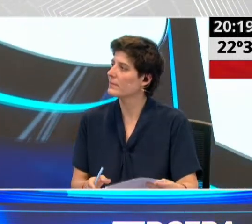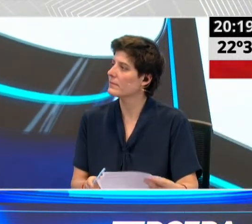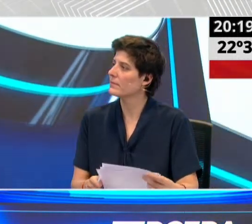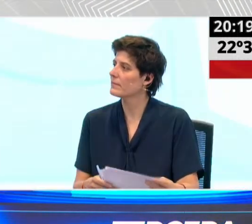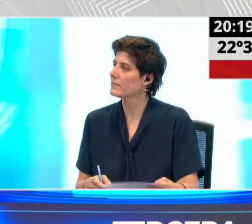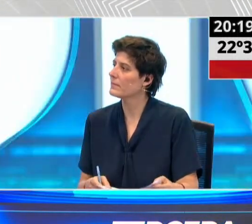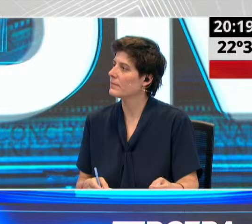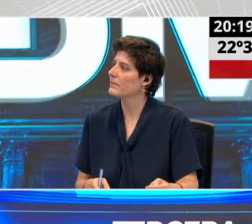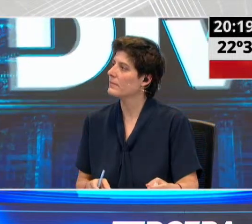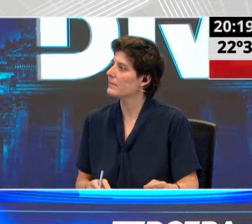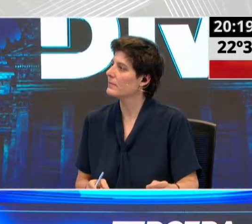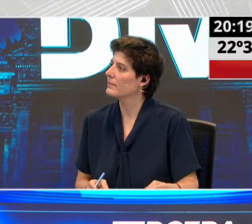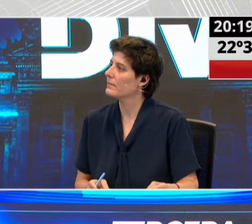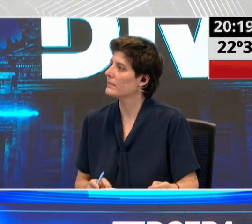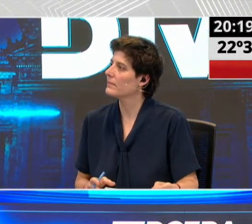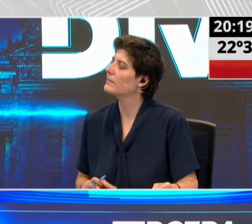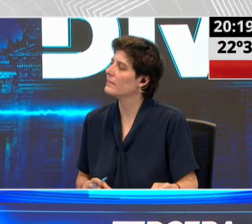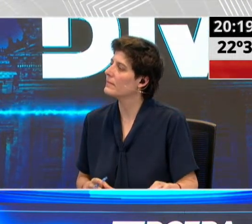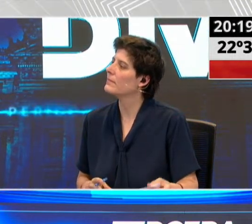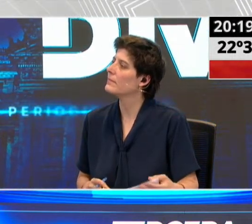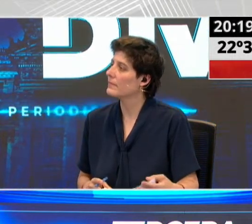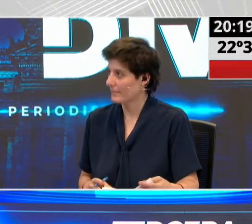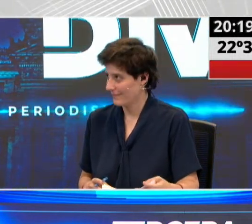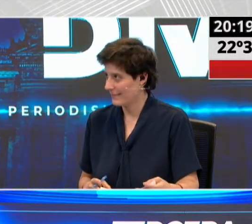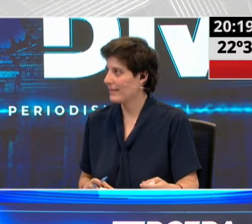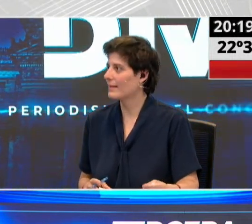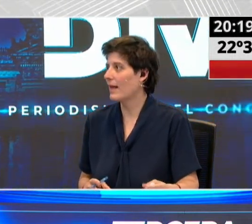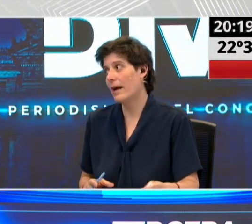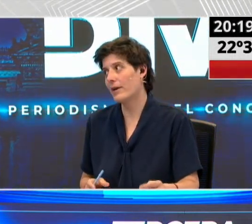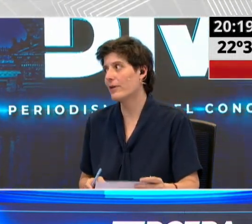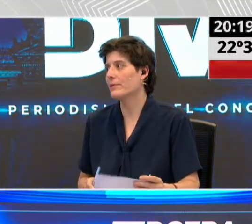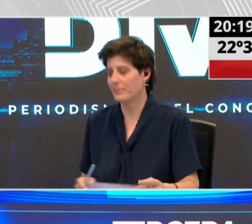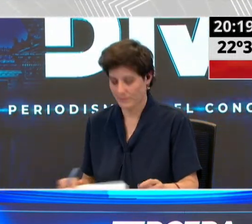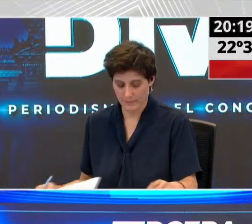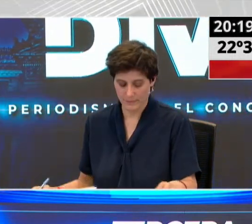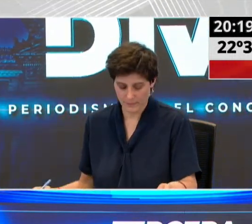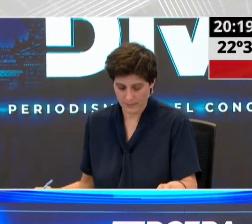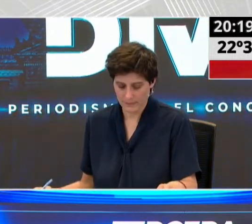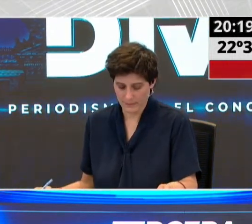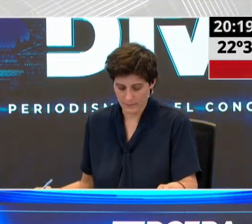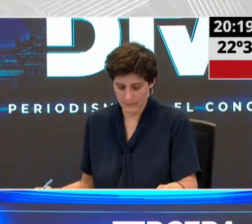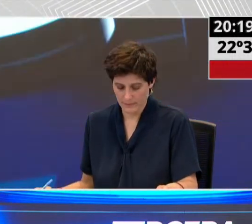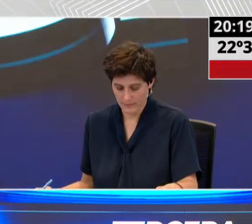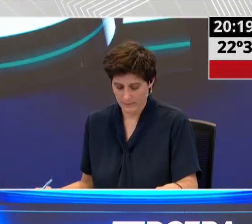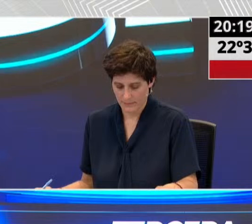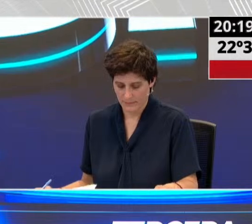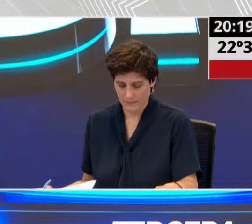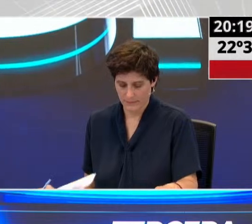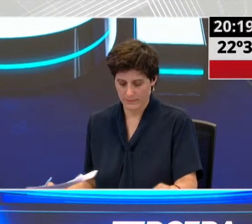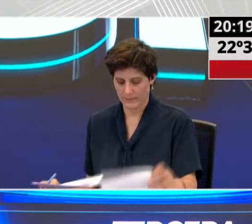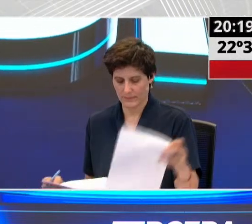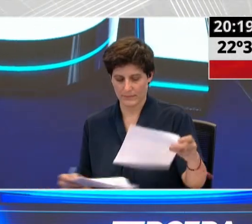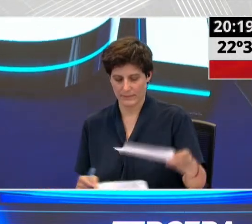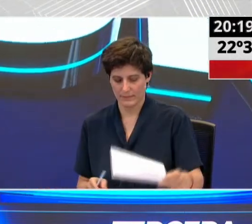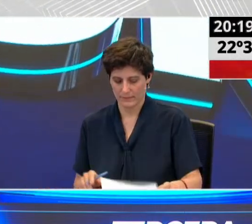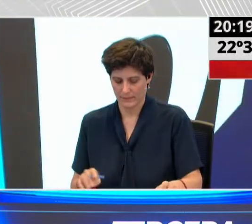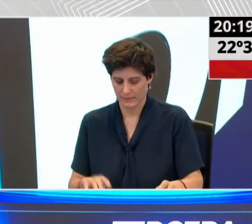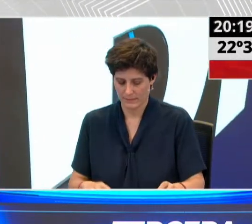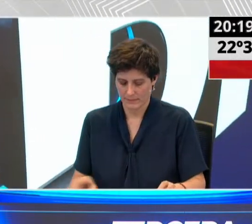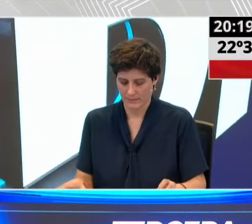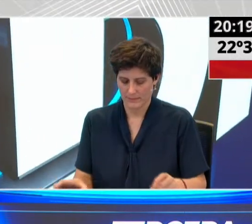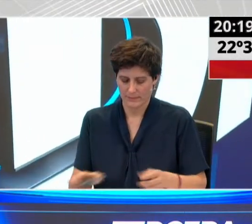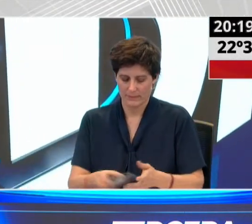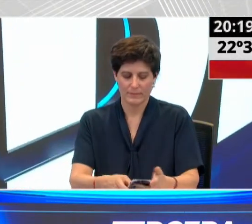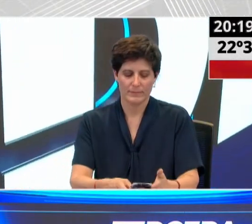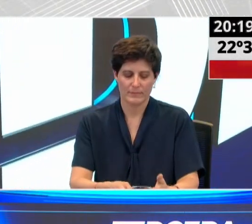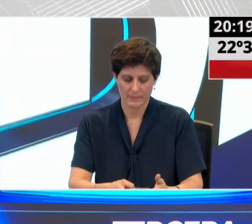ocupar lugares mucho más importantes para evitar el porteñocentrismo, para evitar el ambacentrismo. Bueno, parte de eso también